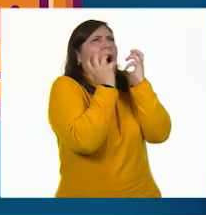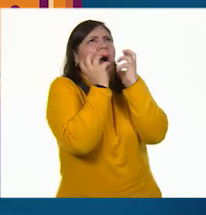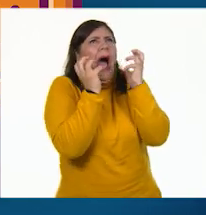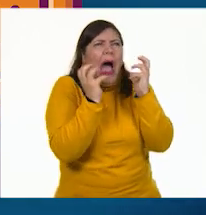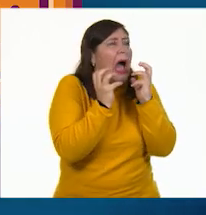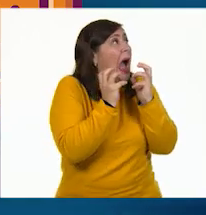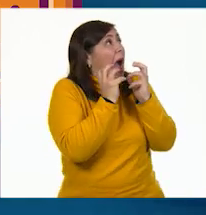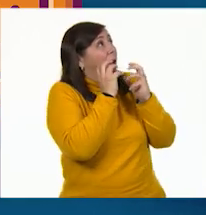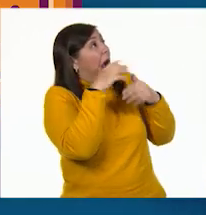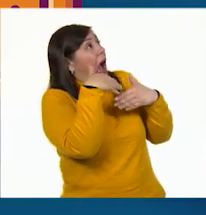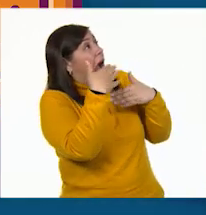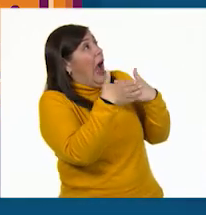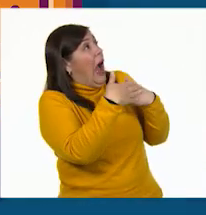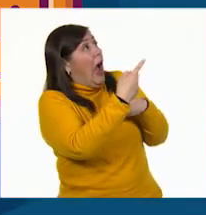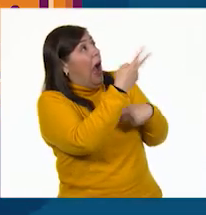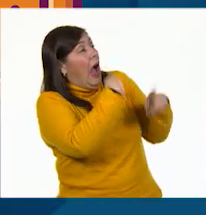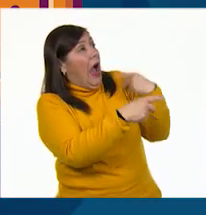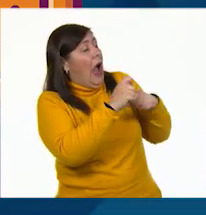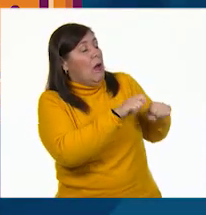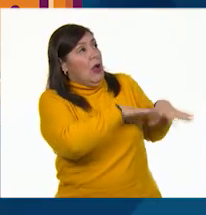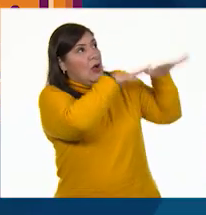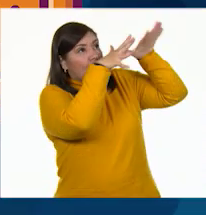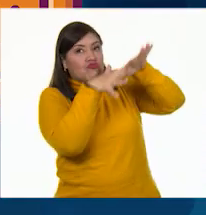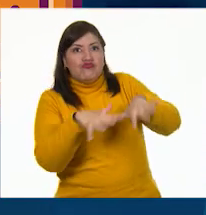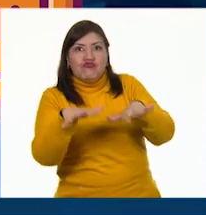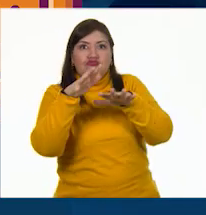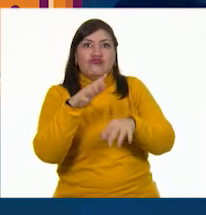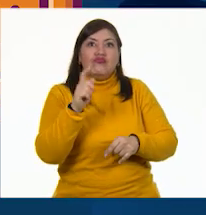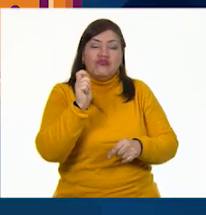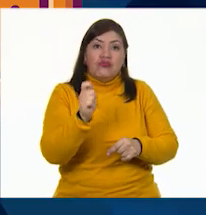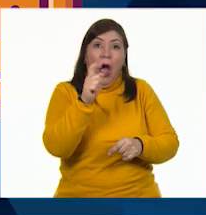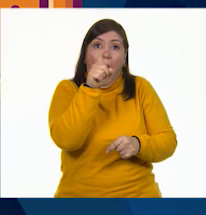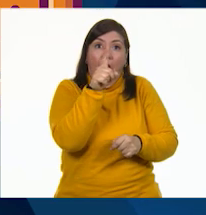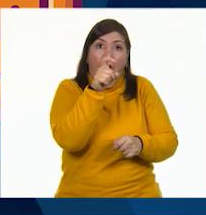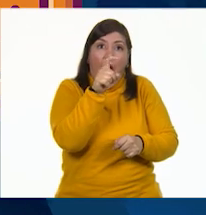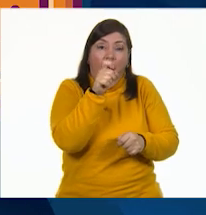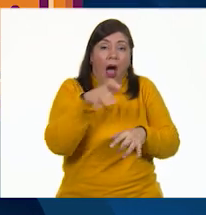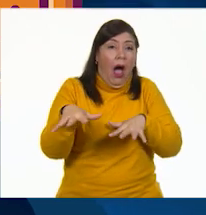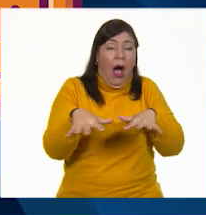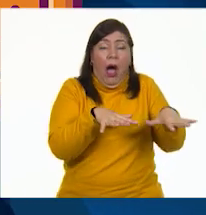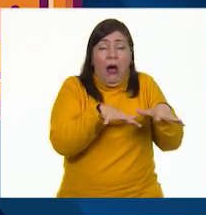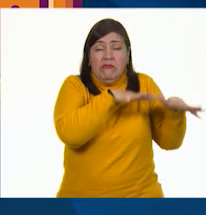¡Ah! ¡Ahí viene un tsunami! ¡Digo, ¿qué? ¡Un tsunami!